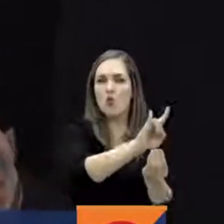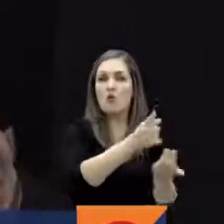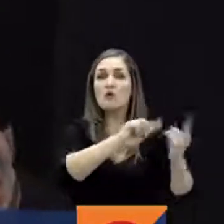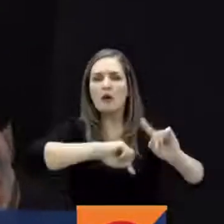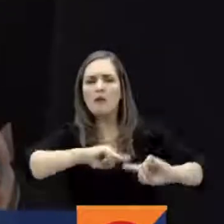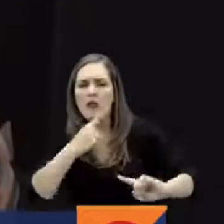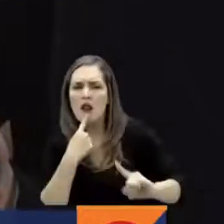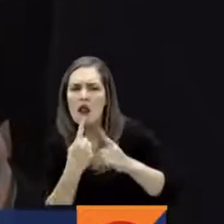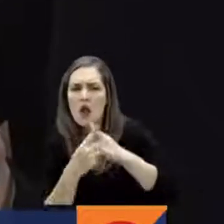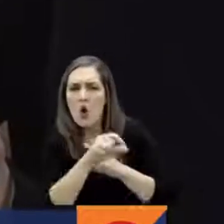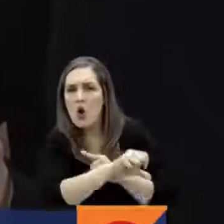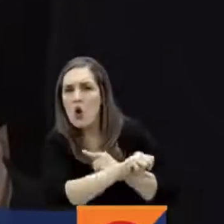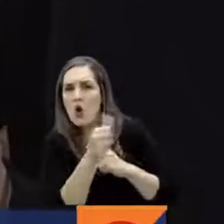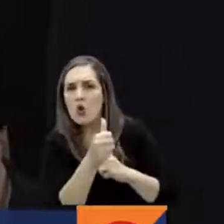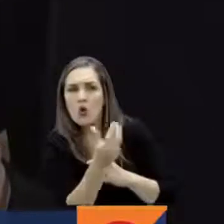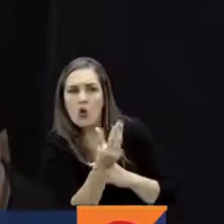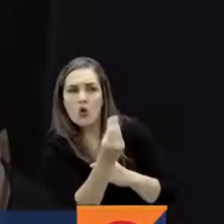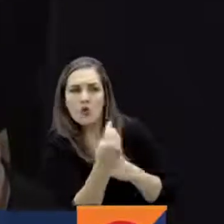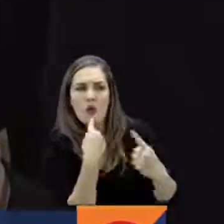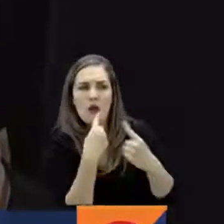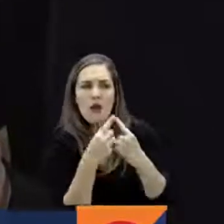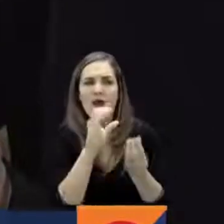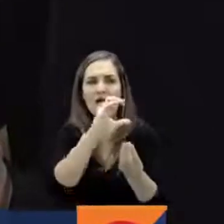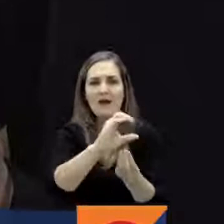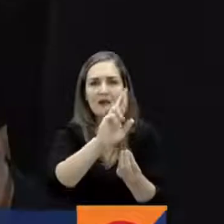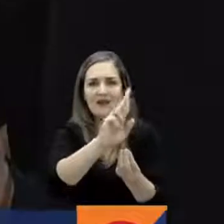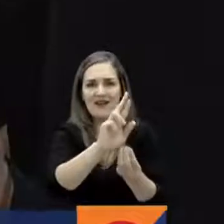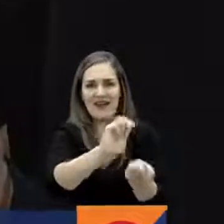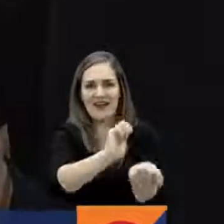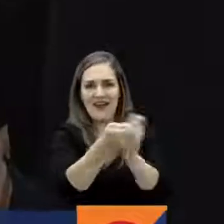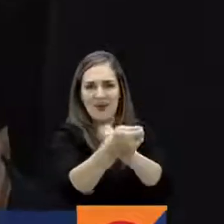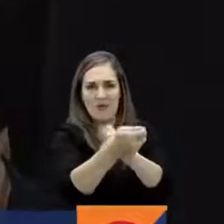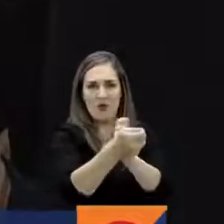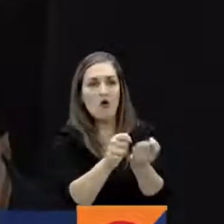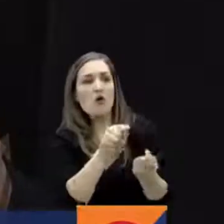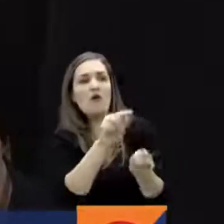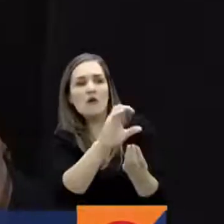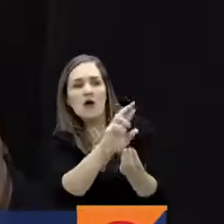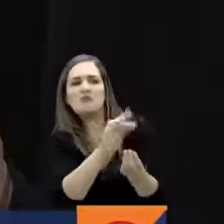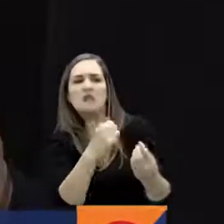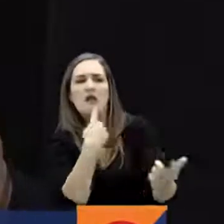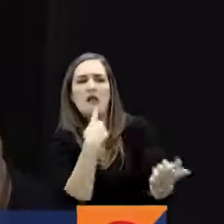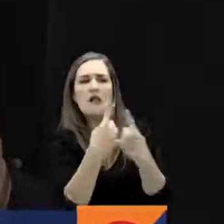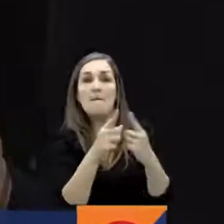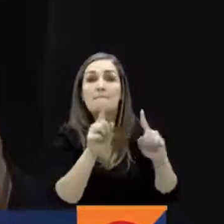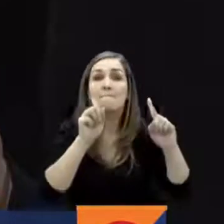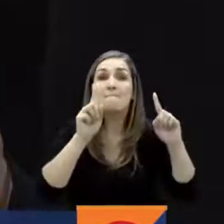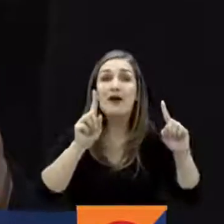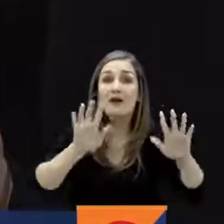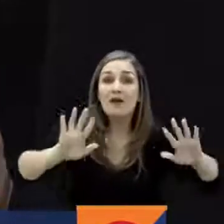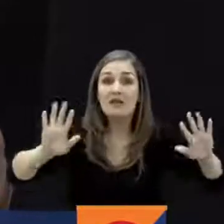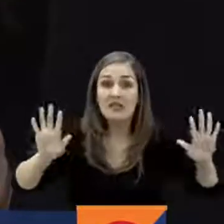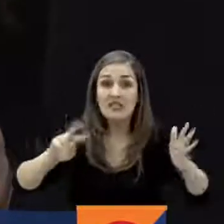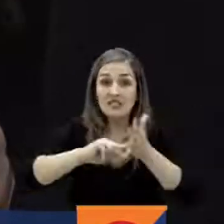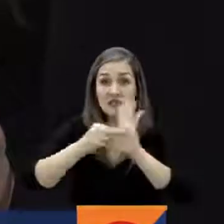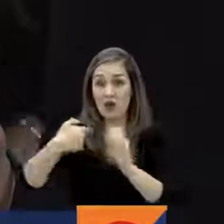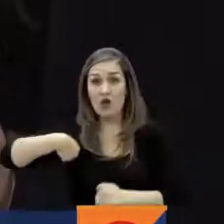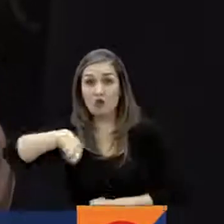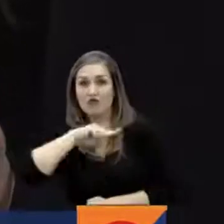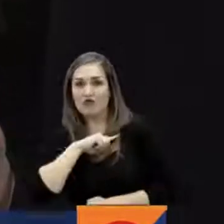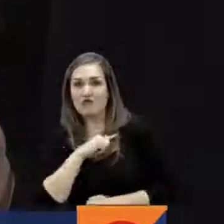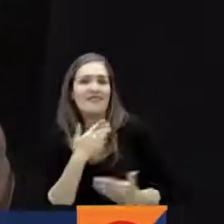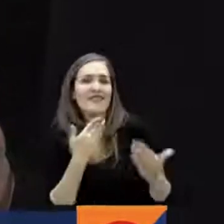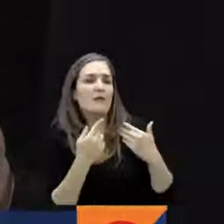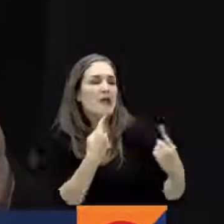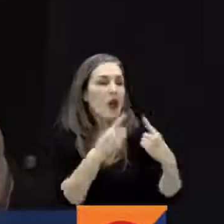diálogos y conversaciones con Cambio Radical, pero por supuesto esto no depende solamente de nosotros, sino de los